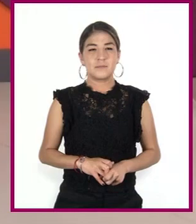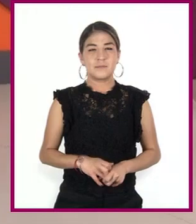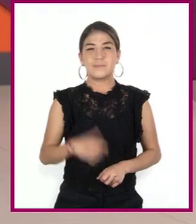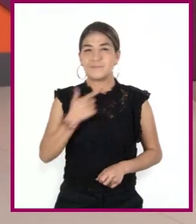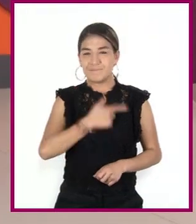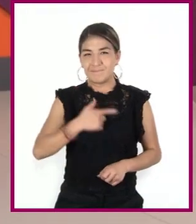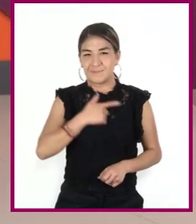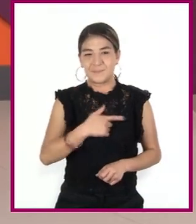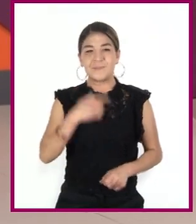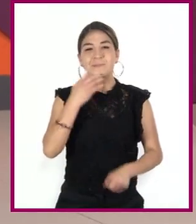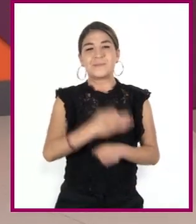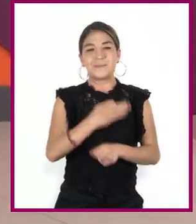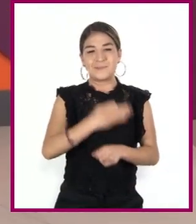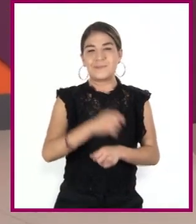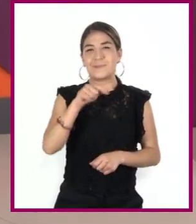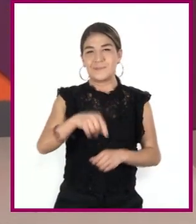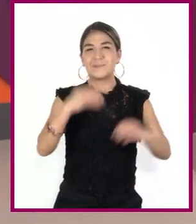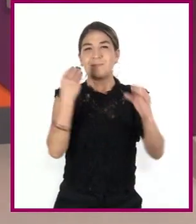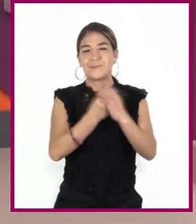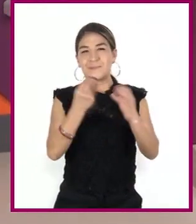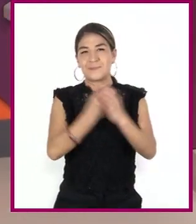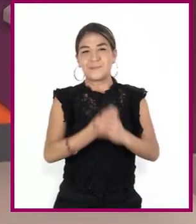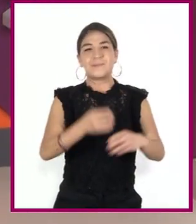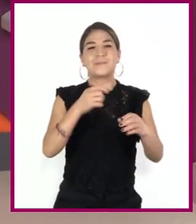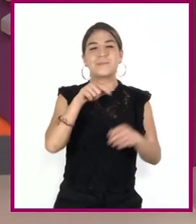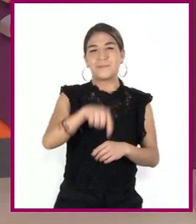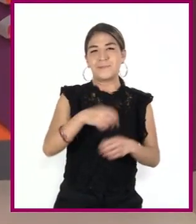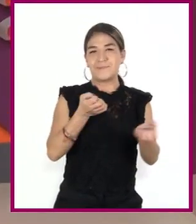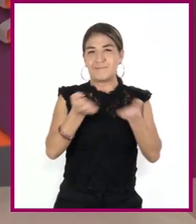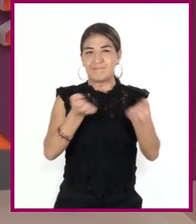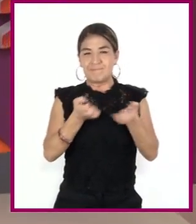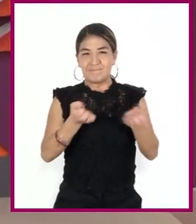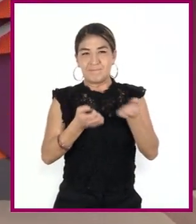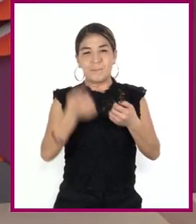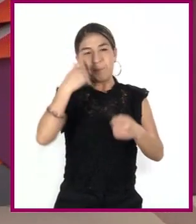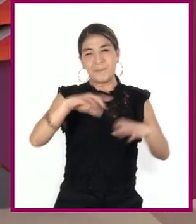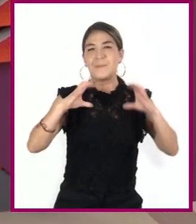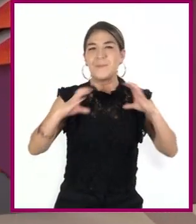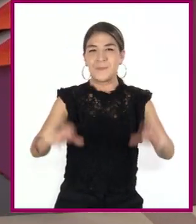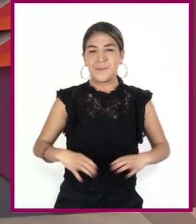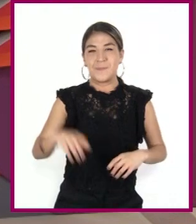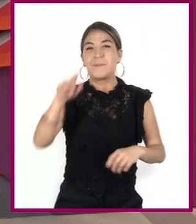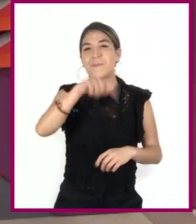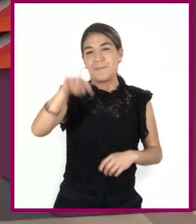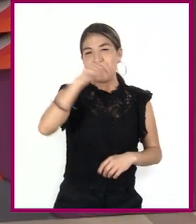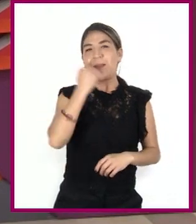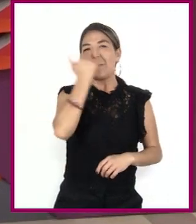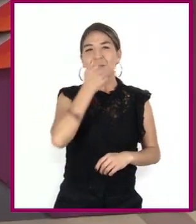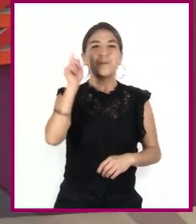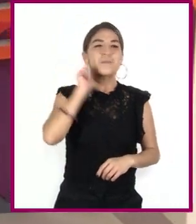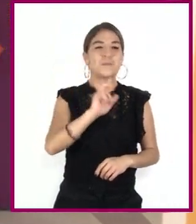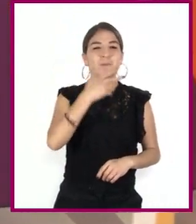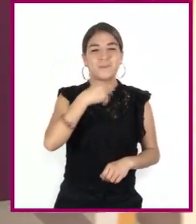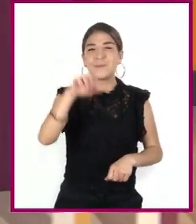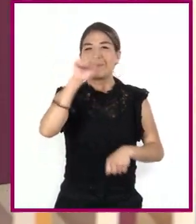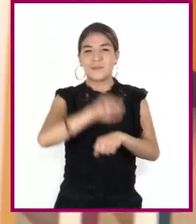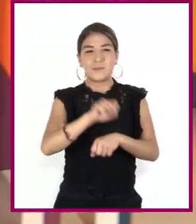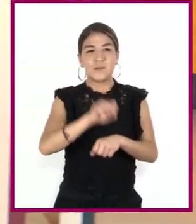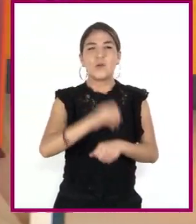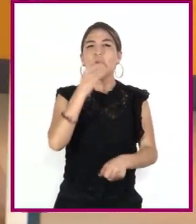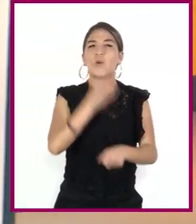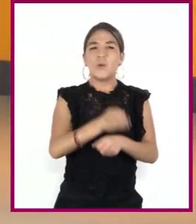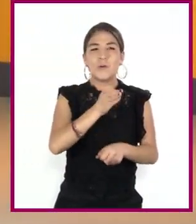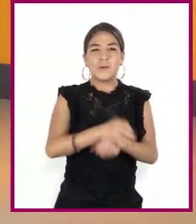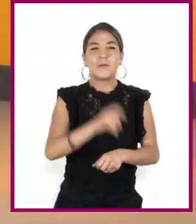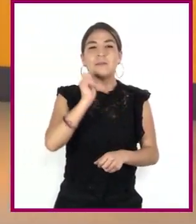Es un gusto poder estar en esta sesión de educación física con ustedes, alumnas y alumnos de secundaria. Hoy nos